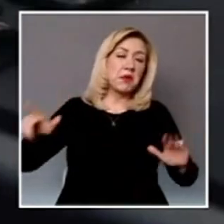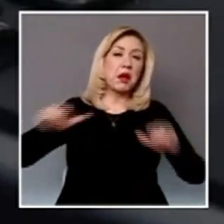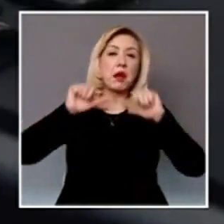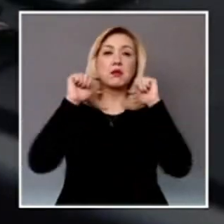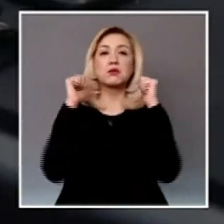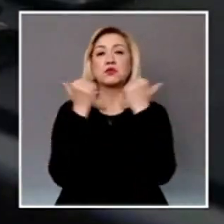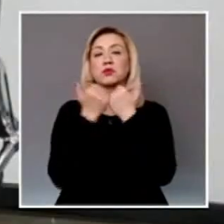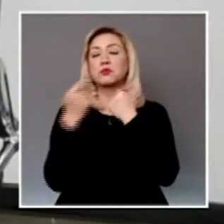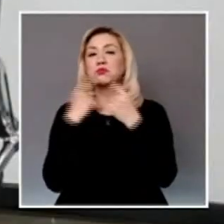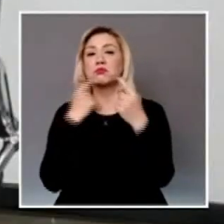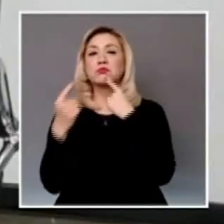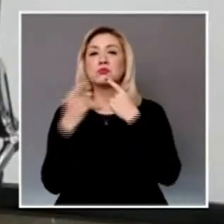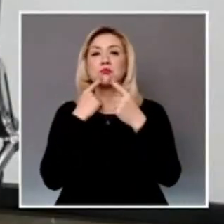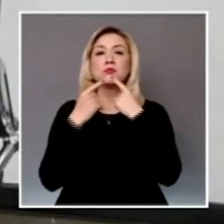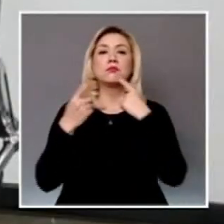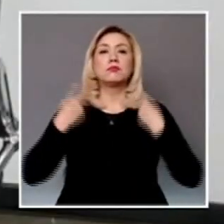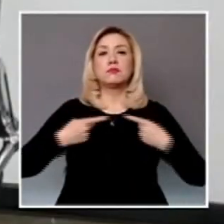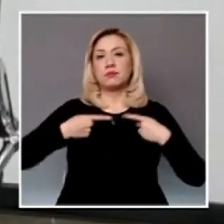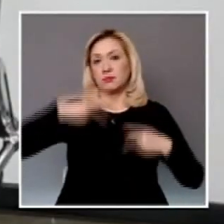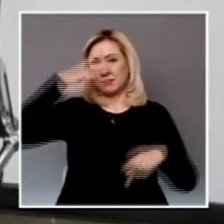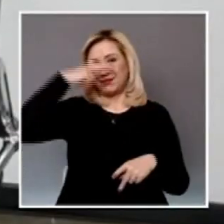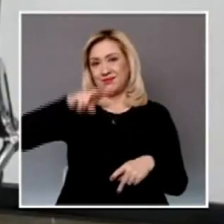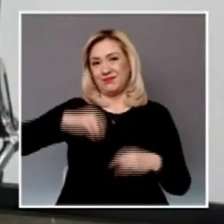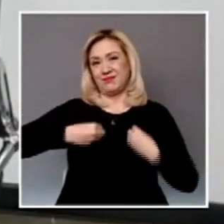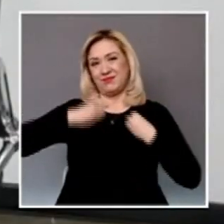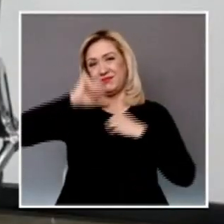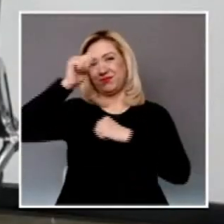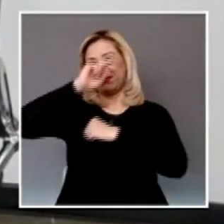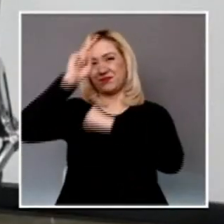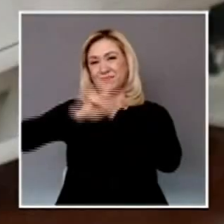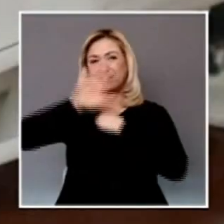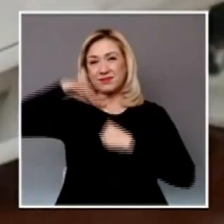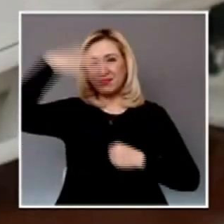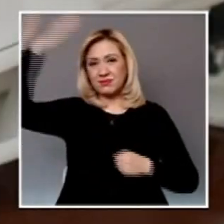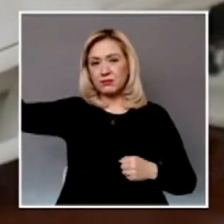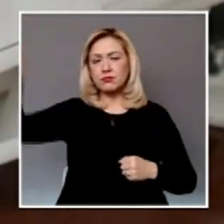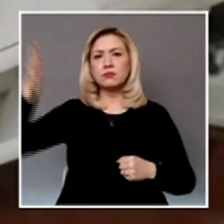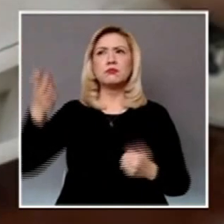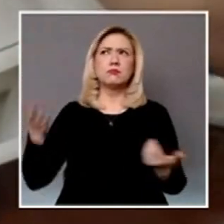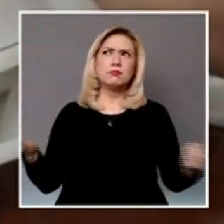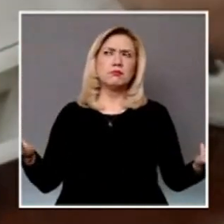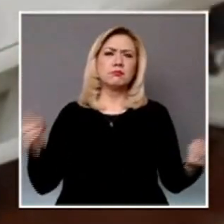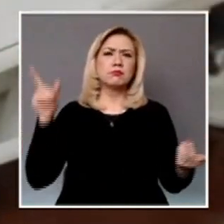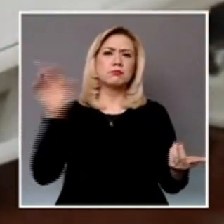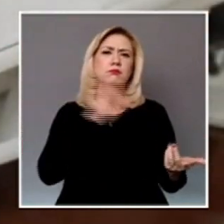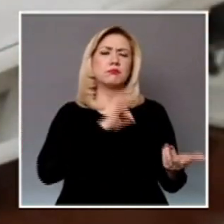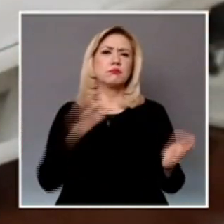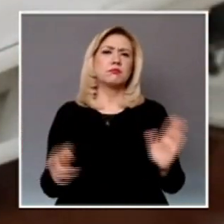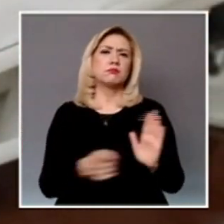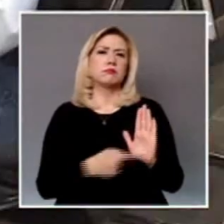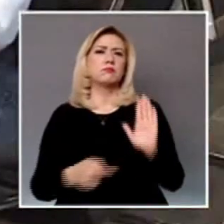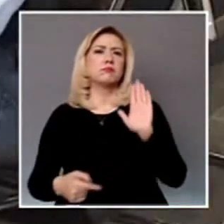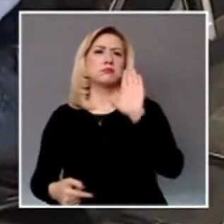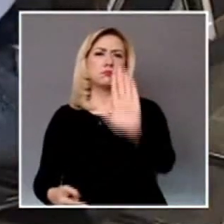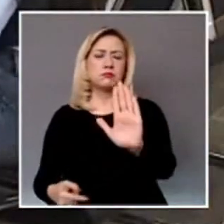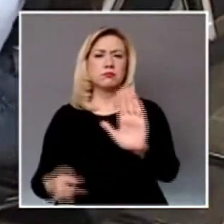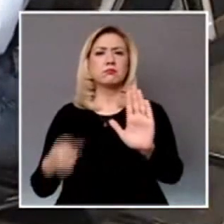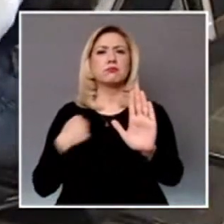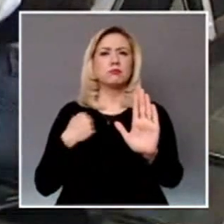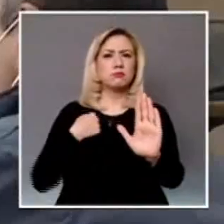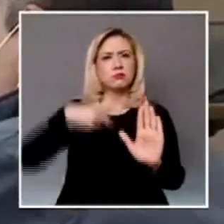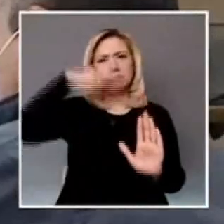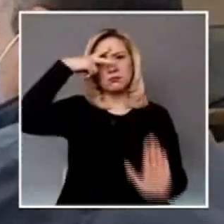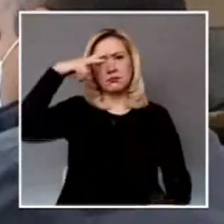porque la persona mexicana residente en el extranjero no aportó elementos para demostrar esa calidad y, en consecuencia, su interés